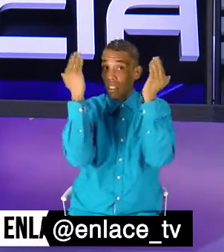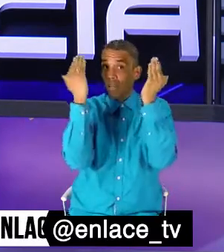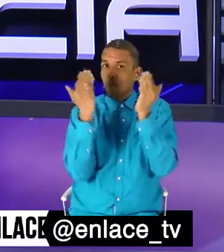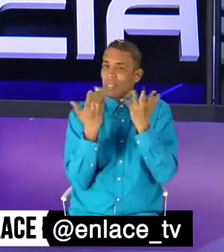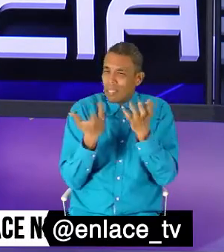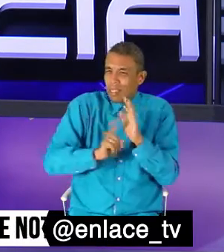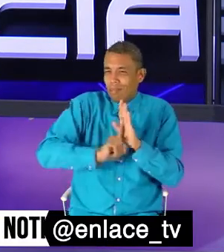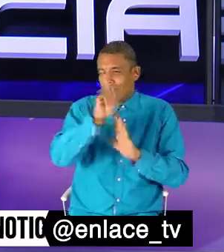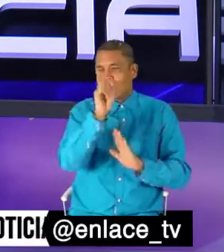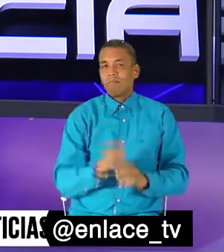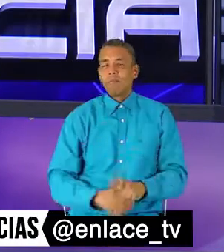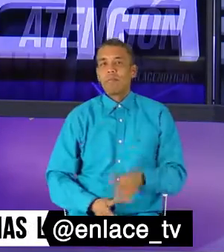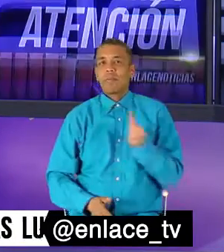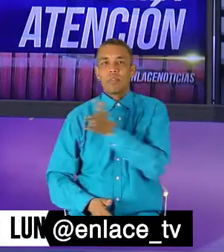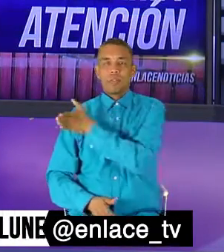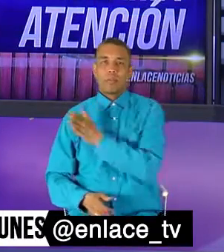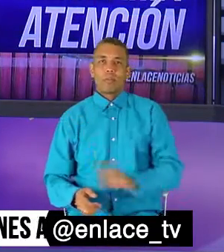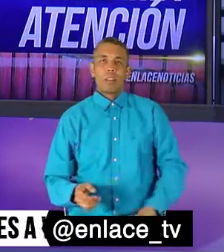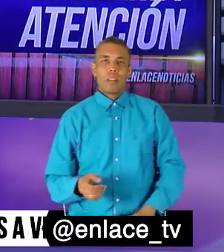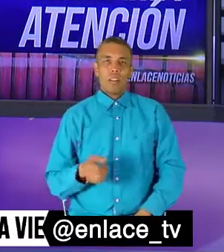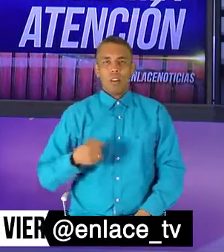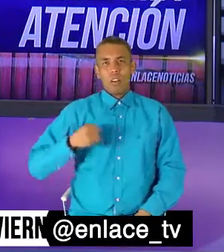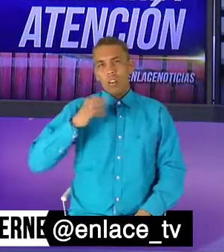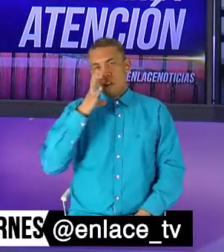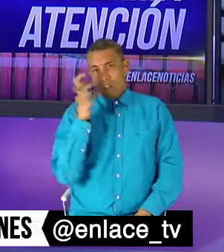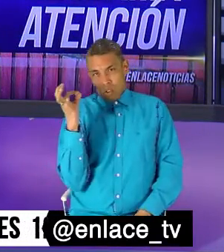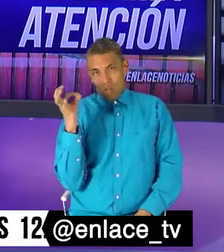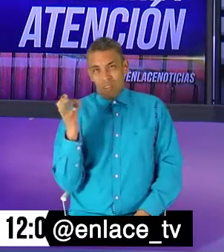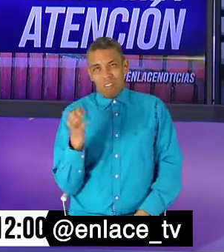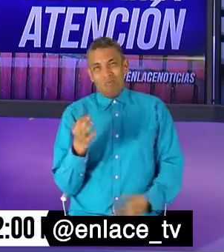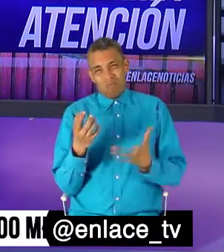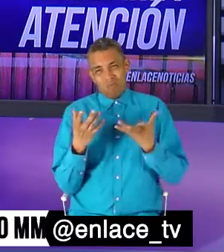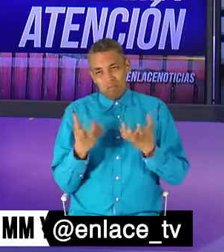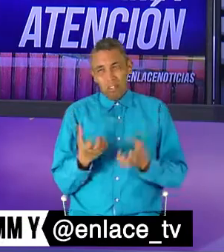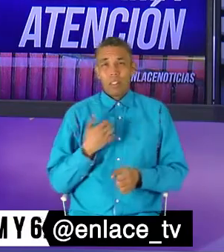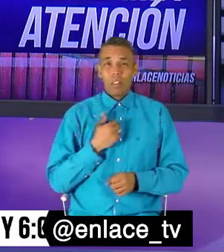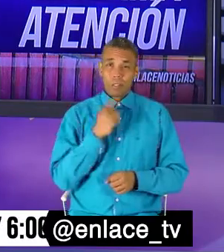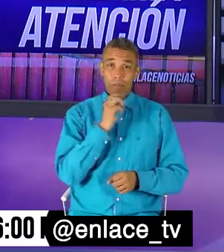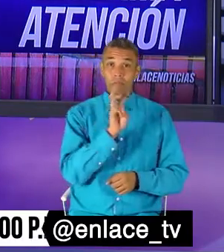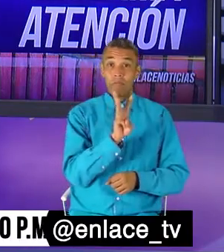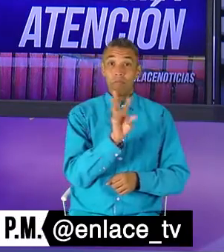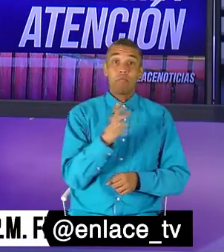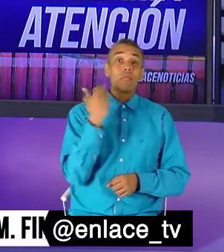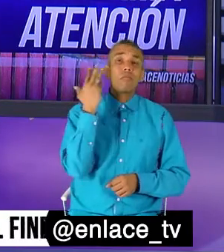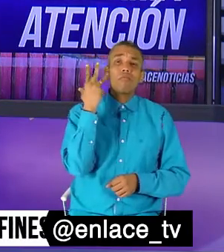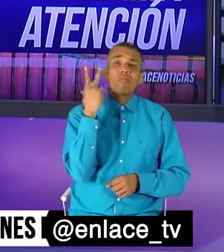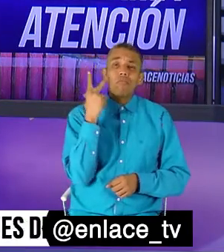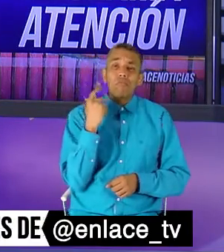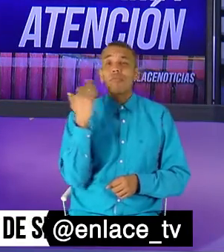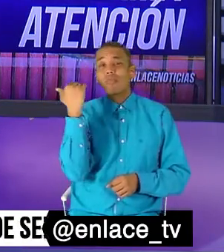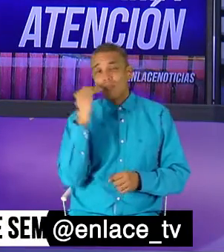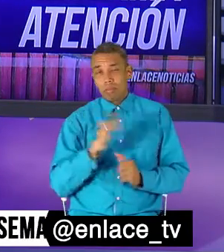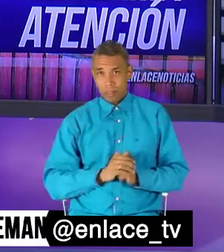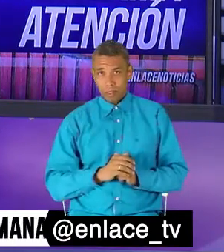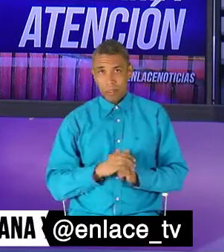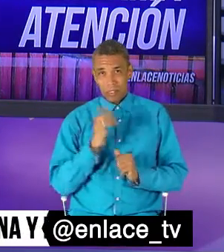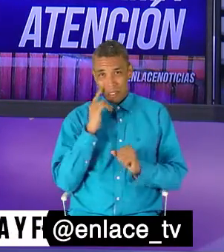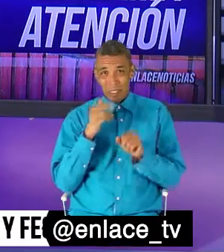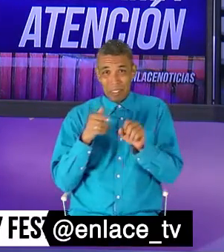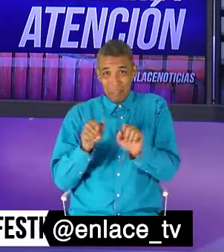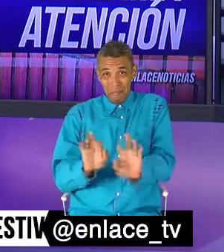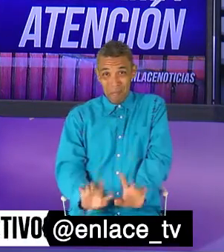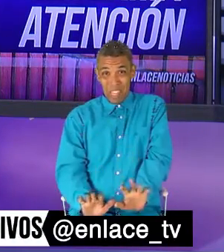reclama atención oportuna por parte de la clínica Primero de Mayo. Desde hace 35 días le realizaron una radiografía del tobillo y